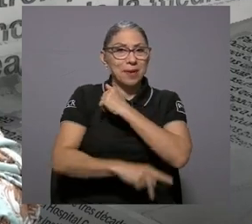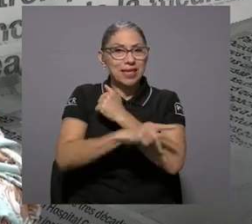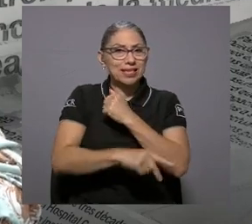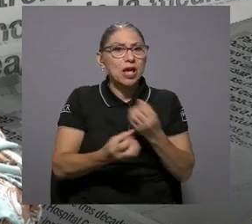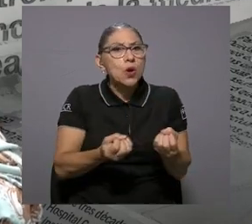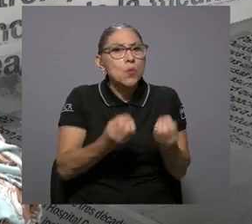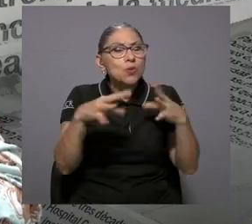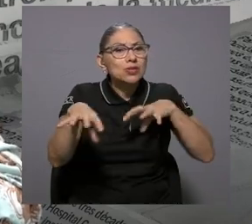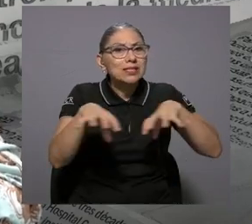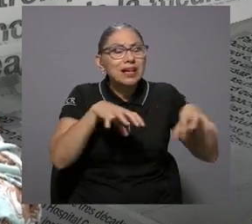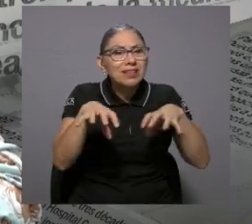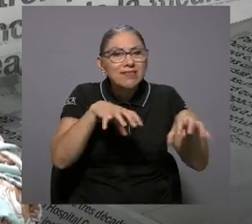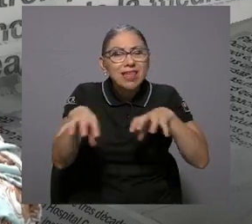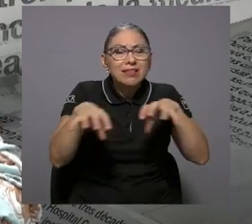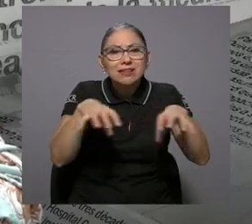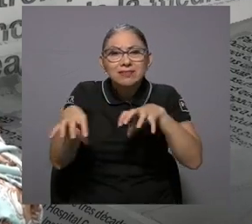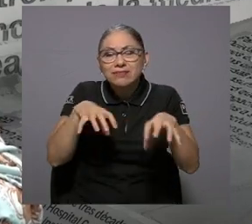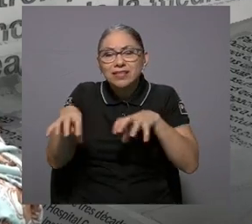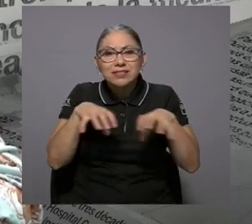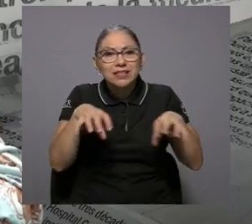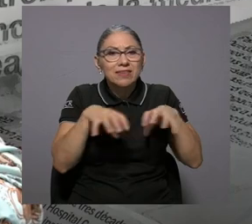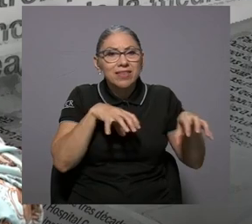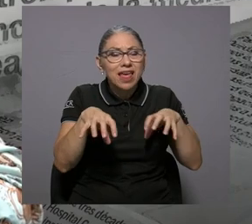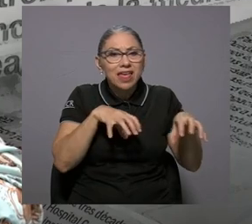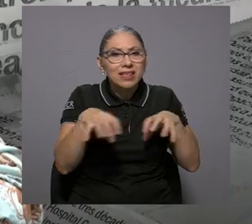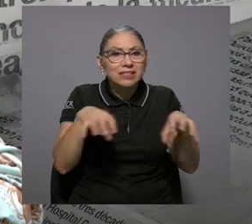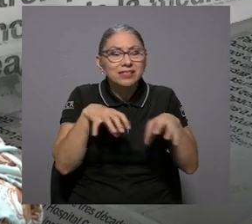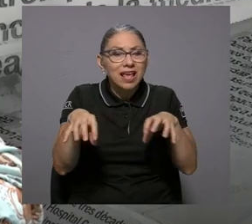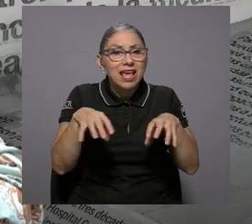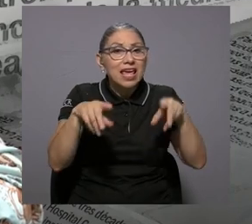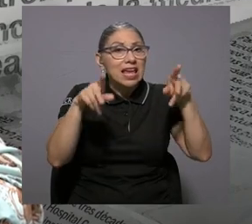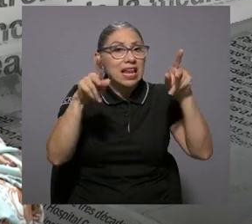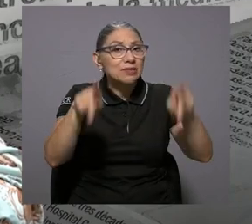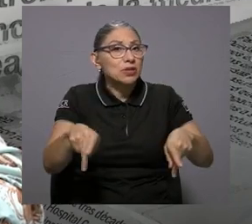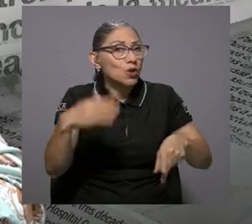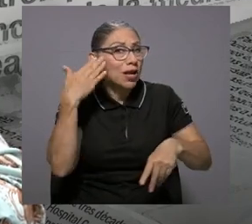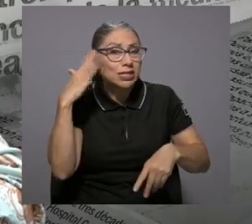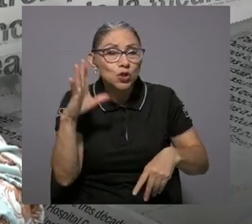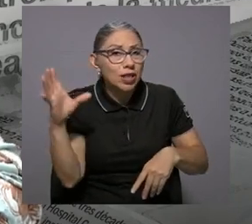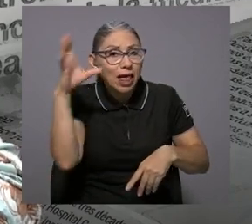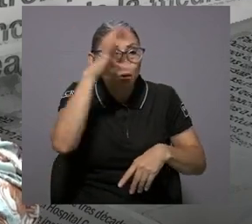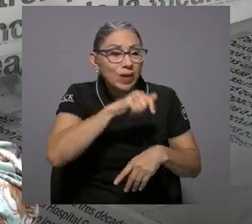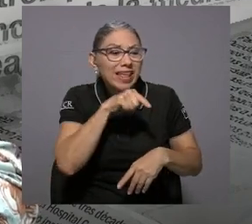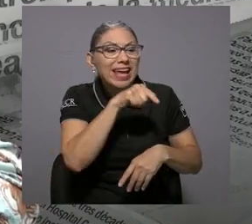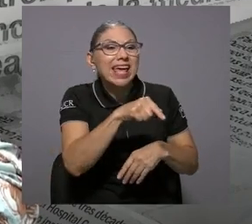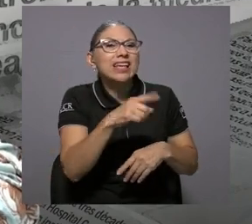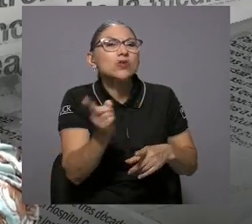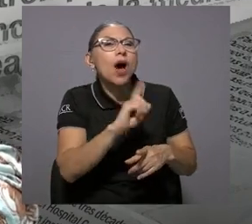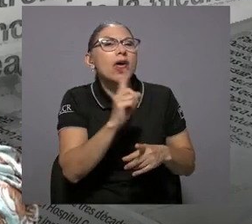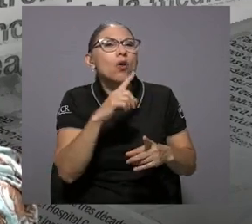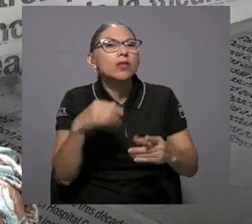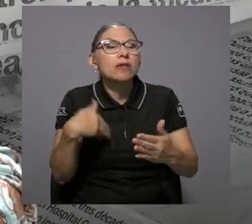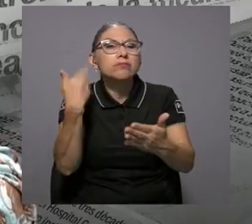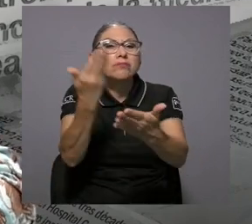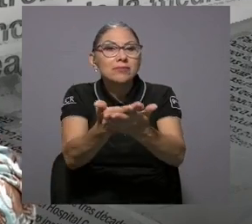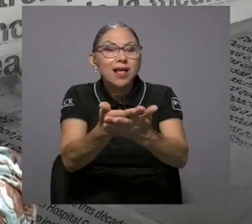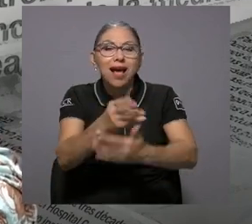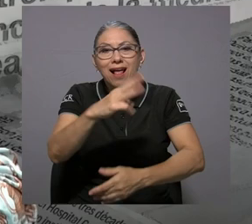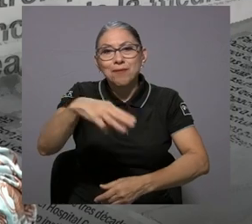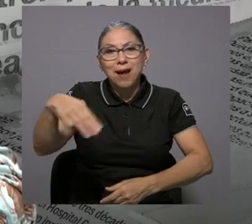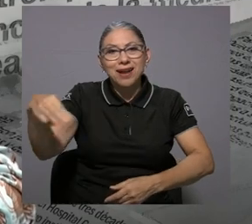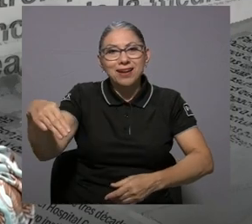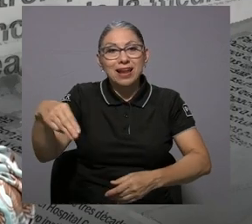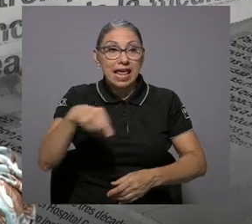final muchas personas no tienen pensado en que están impactando en el mar. Eso del alcantarillado